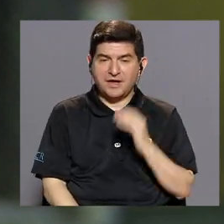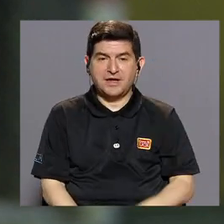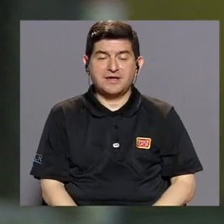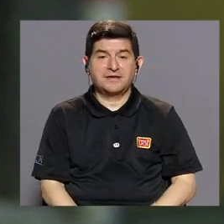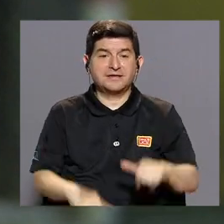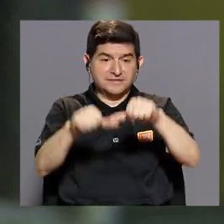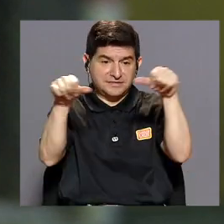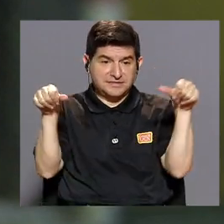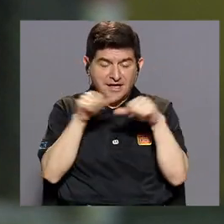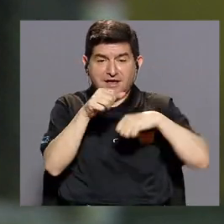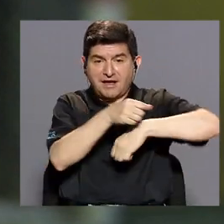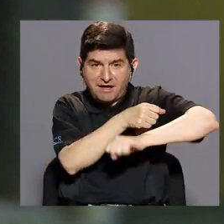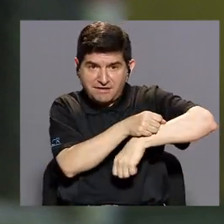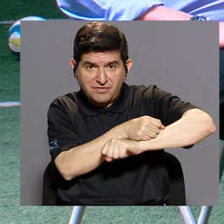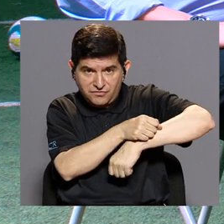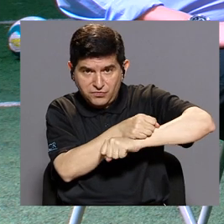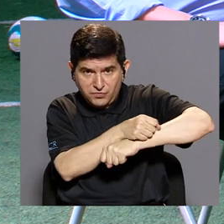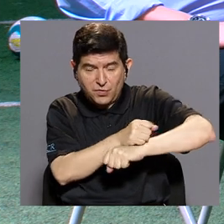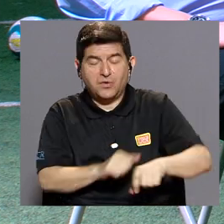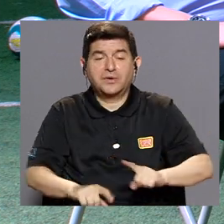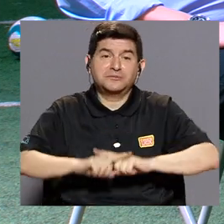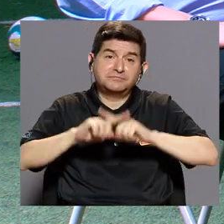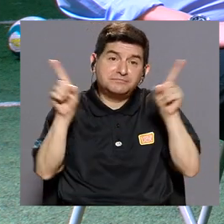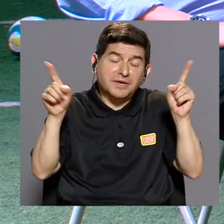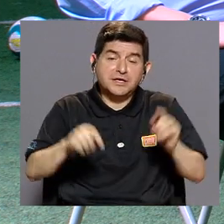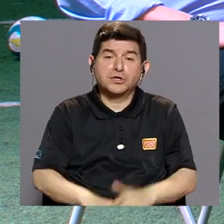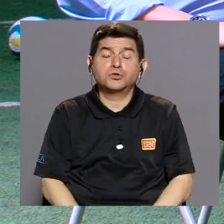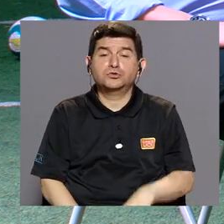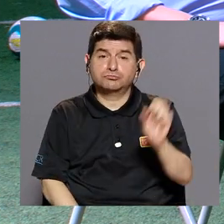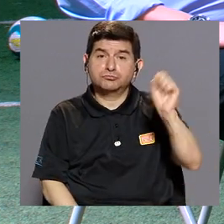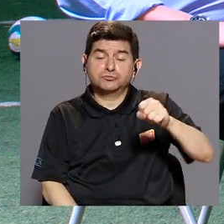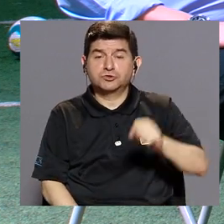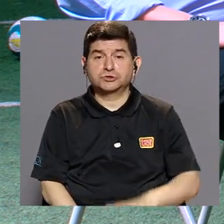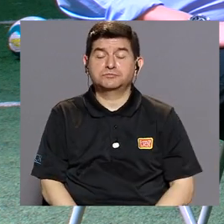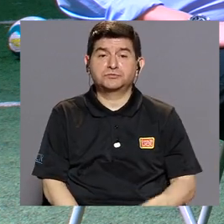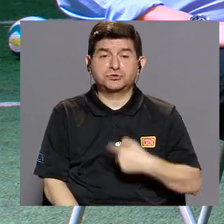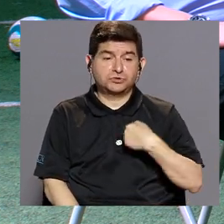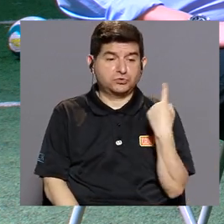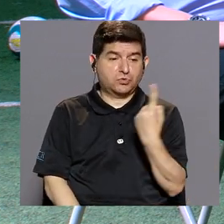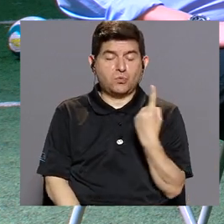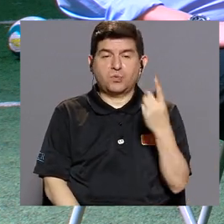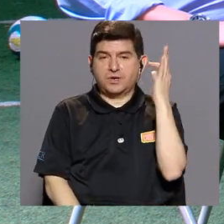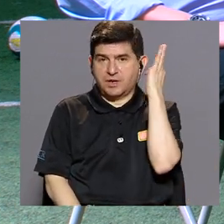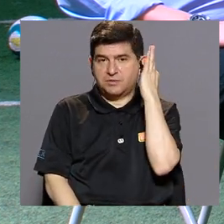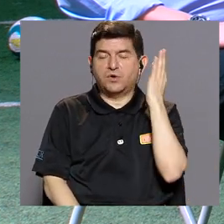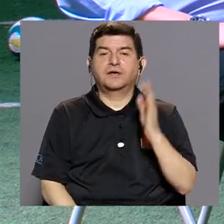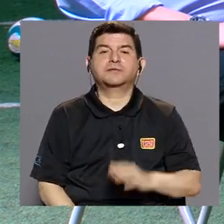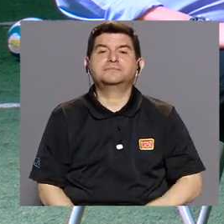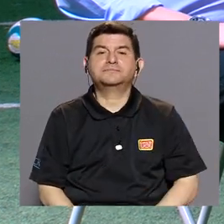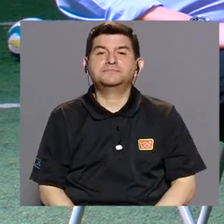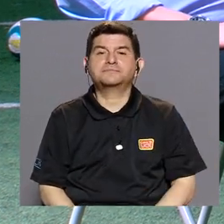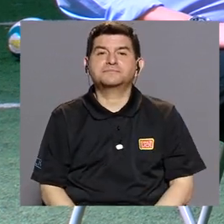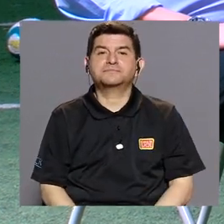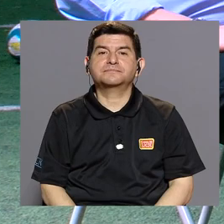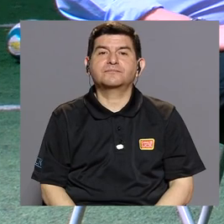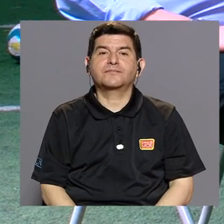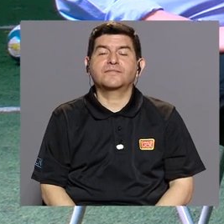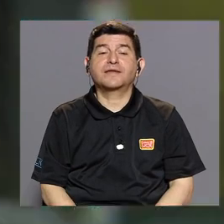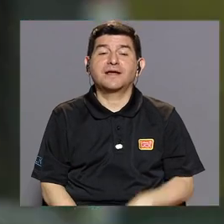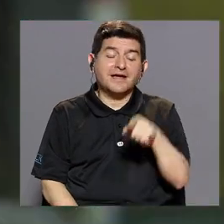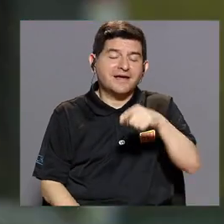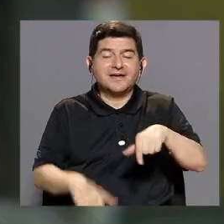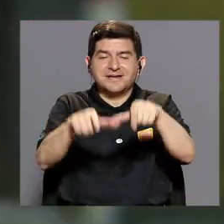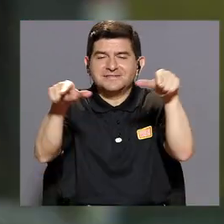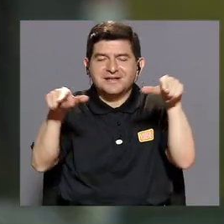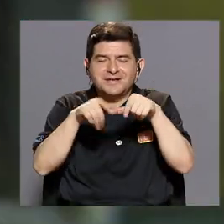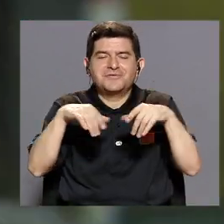en esta área del fútbol, pero sí, era, por ejemplo, yo era la única mujer, ¿verdad? En el famoso